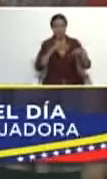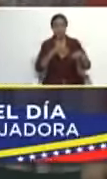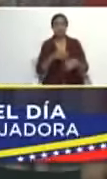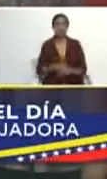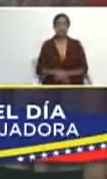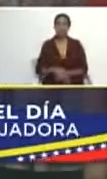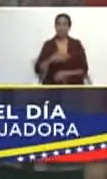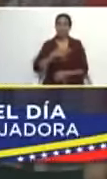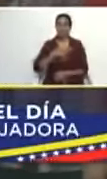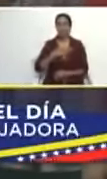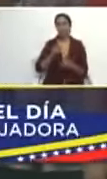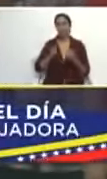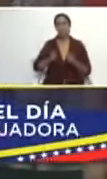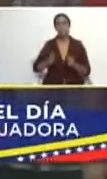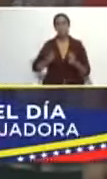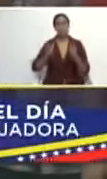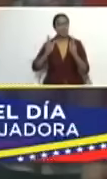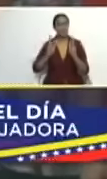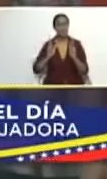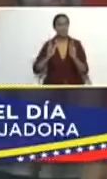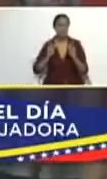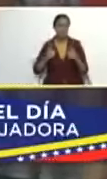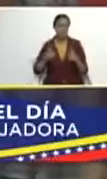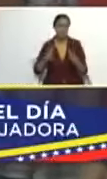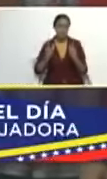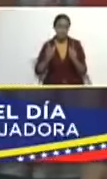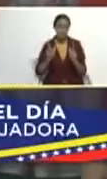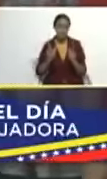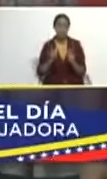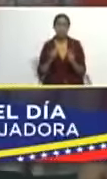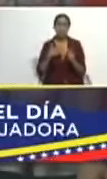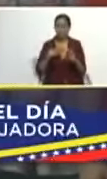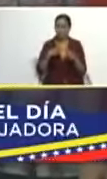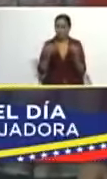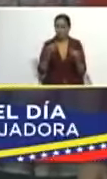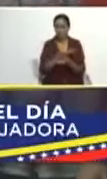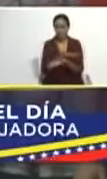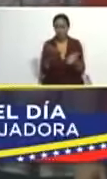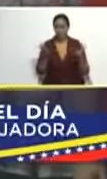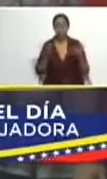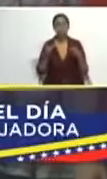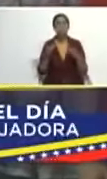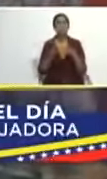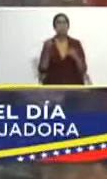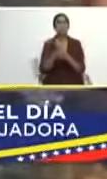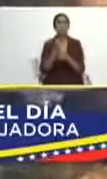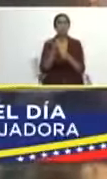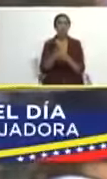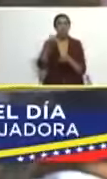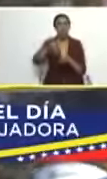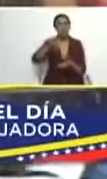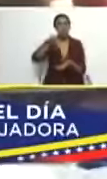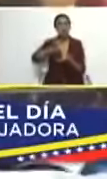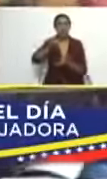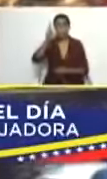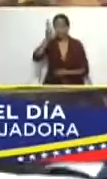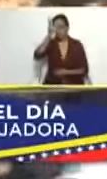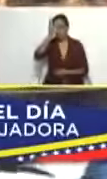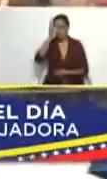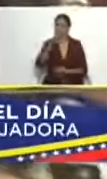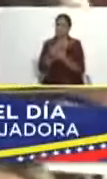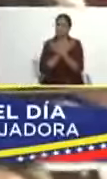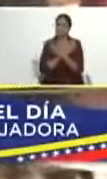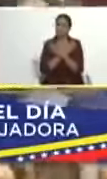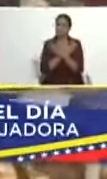permitirme con toda esta masa trabajadora de Coro Estado Falcón